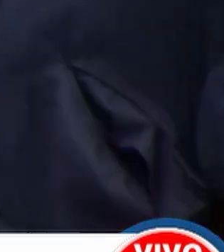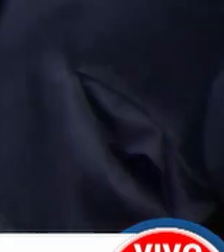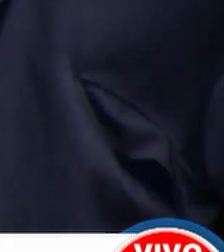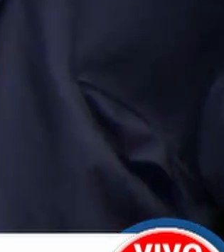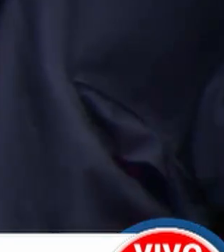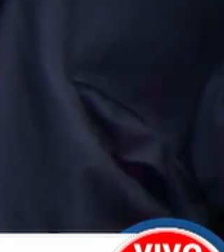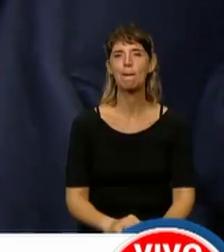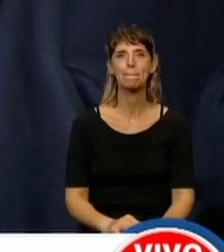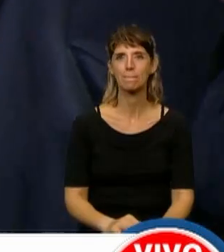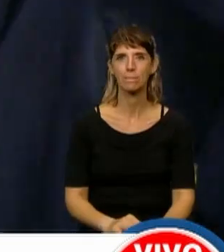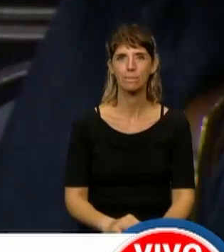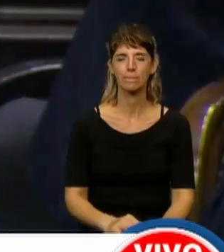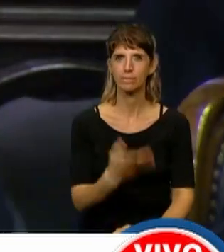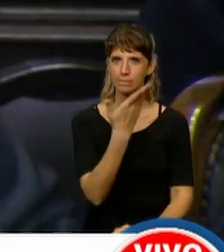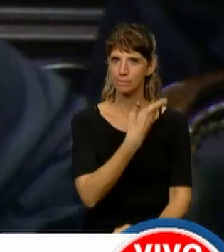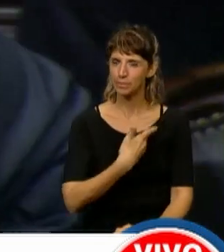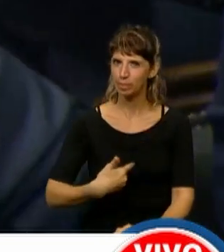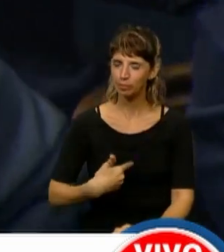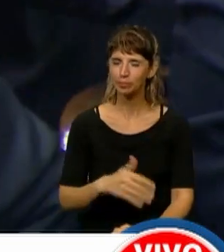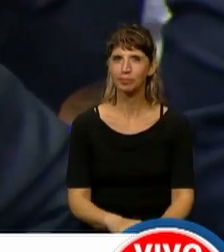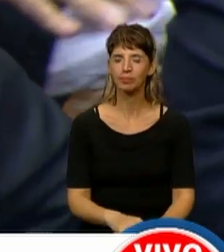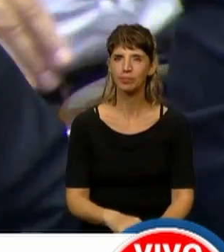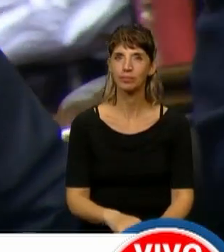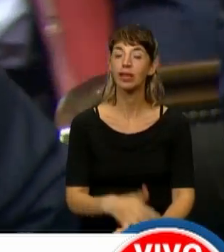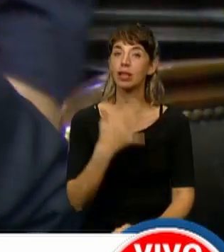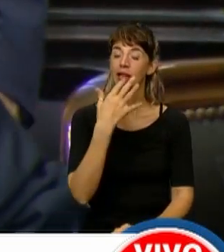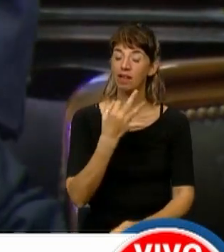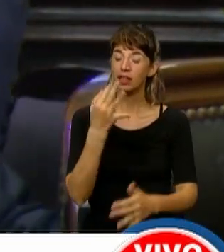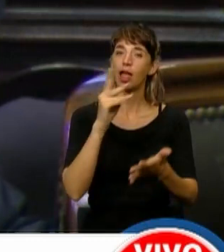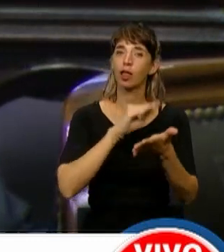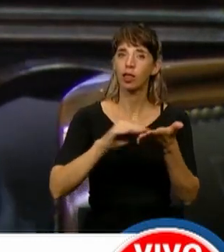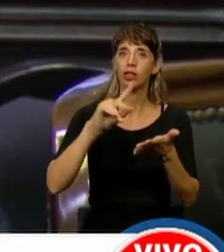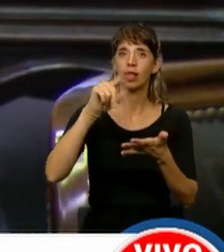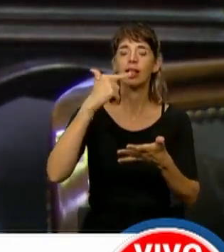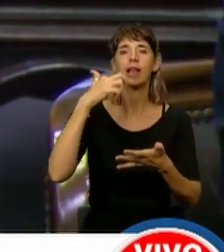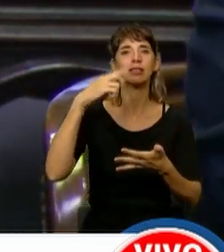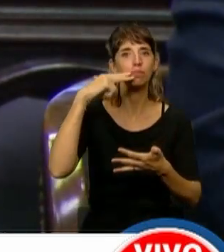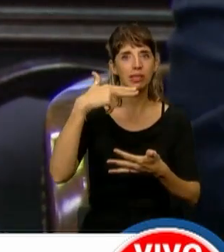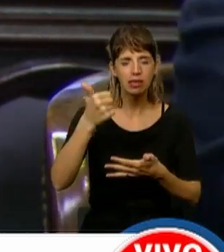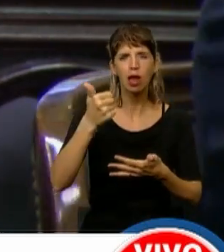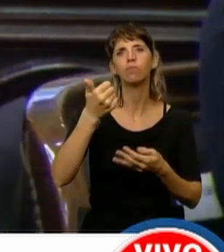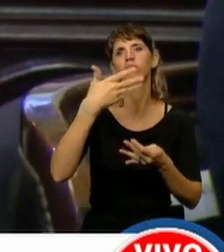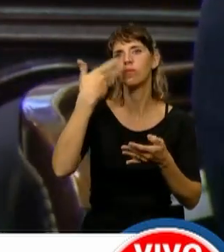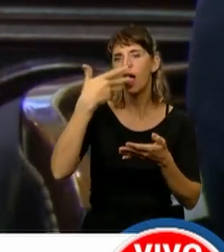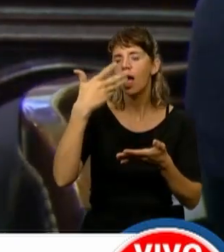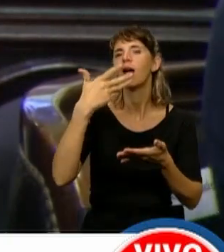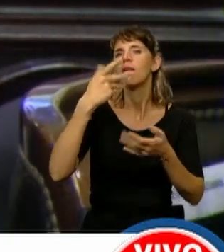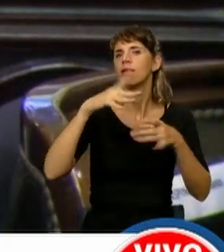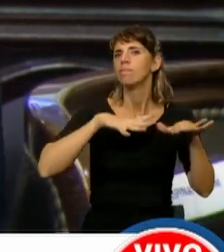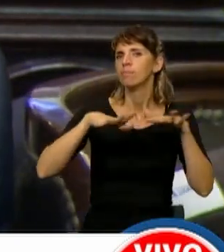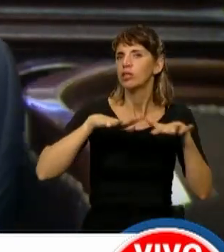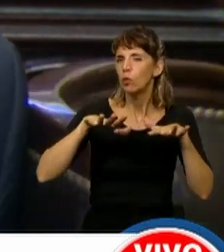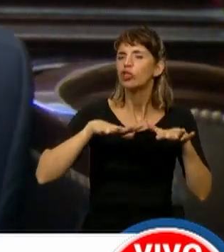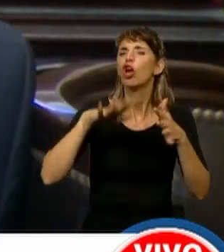Señor presidente, la verdad que el diputado La Espina ha planteado un panorama que compartimos en el tema de